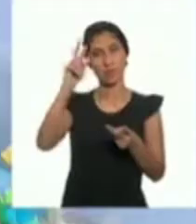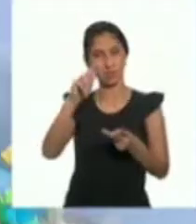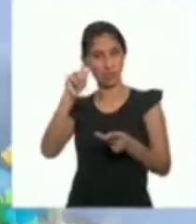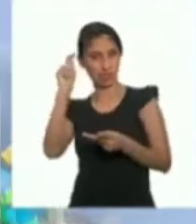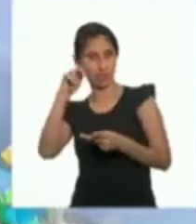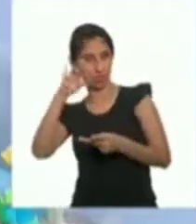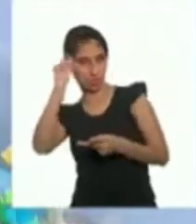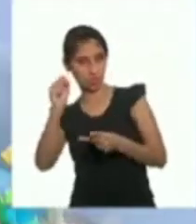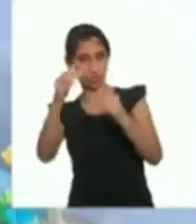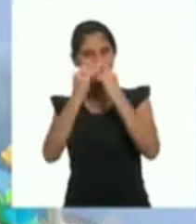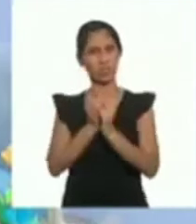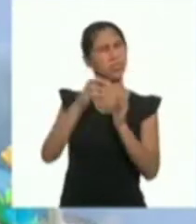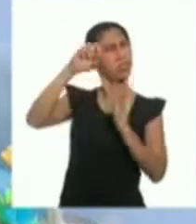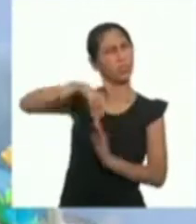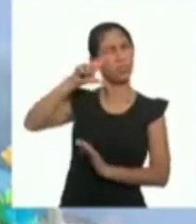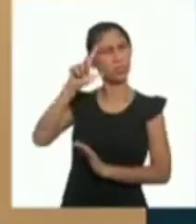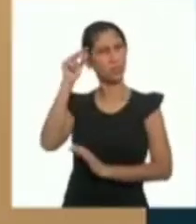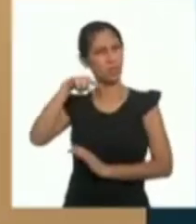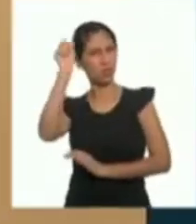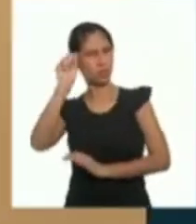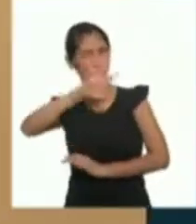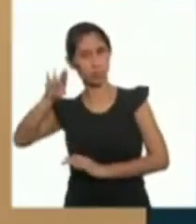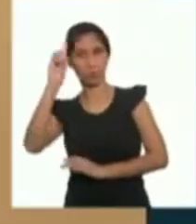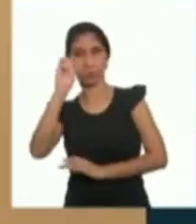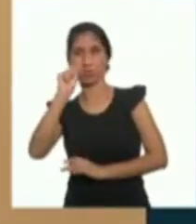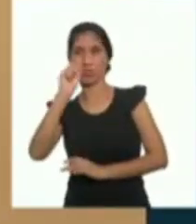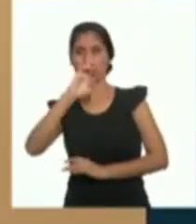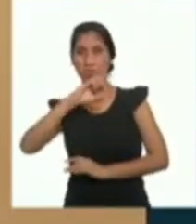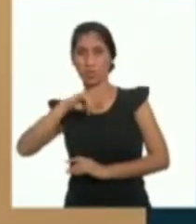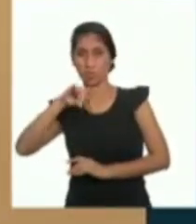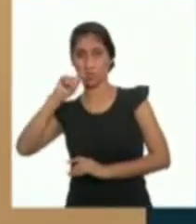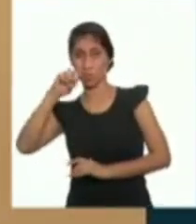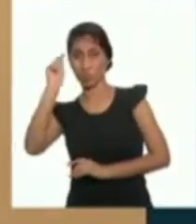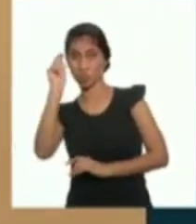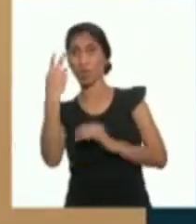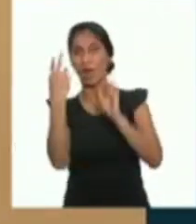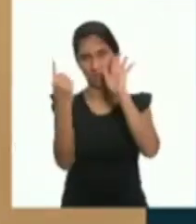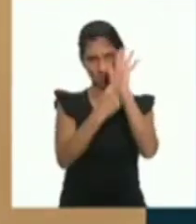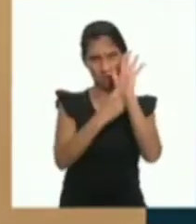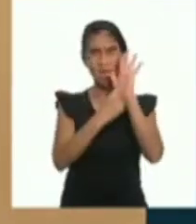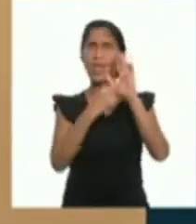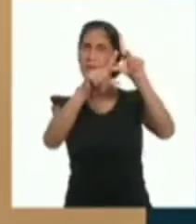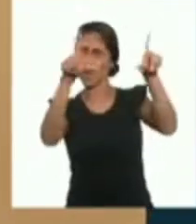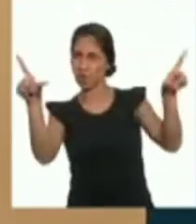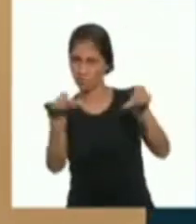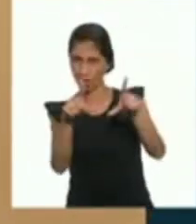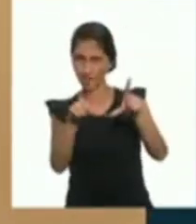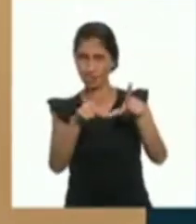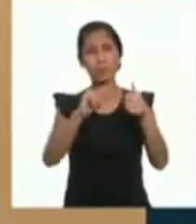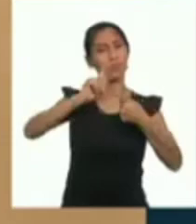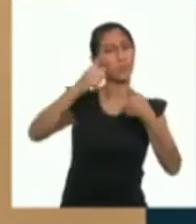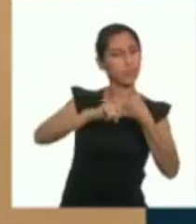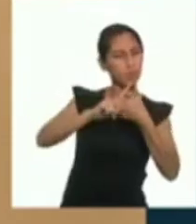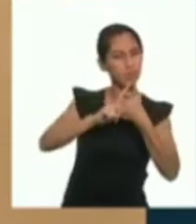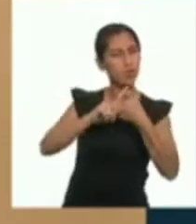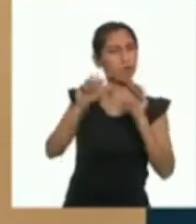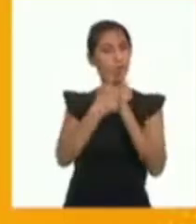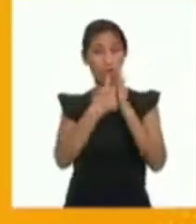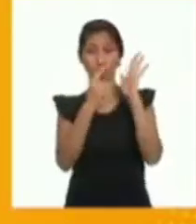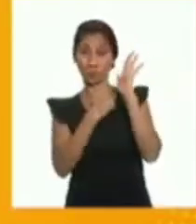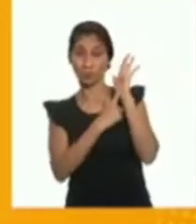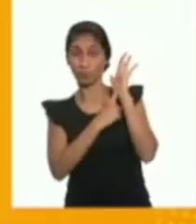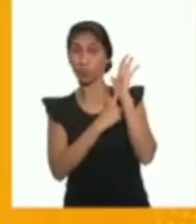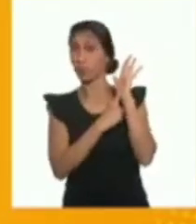expresivos. ¿Cómo son los planos descriptivos? Los descriptivos muestran el lugar y pueden plantearse de 3 maneras. Primero, a través del plano